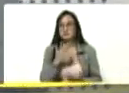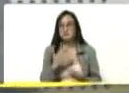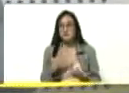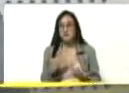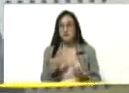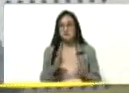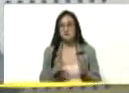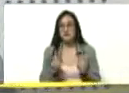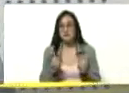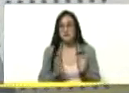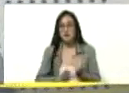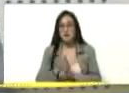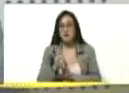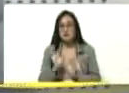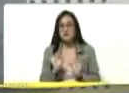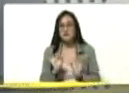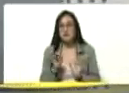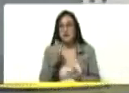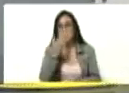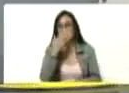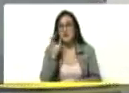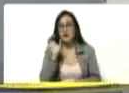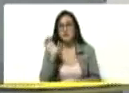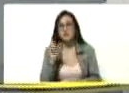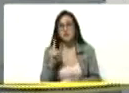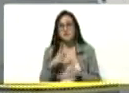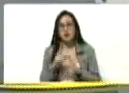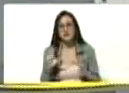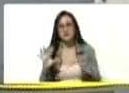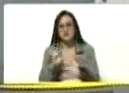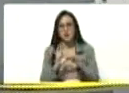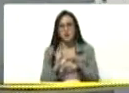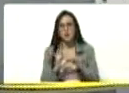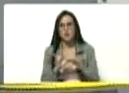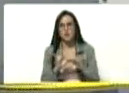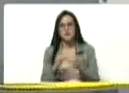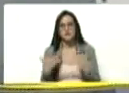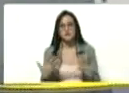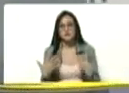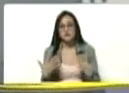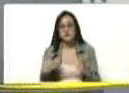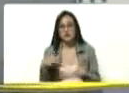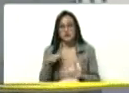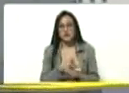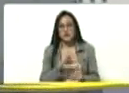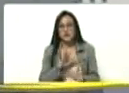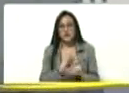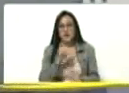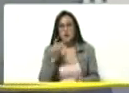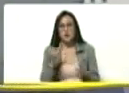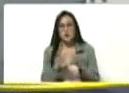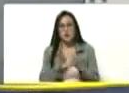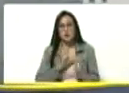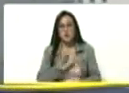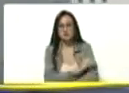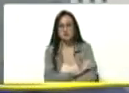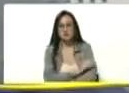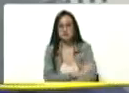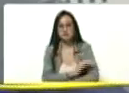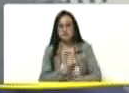ese avance, el imperialismo y sus aliados han acelerado el acoso a candidatos de izquierda,